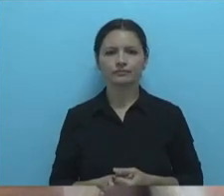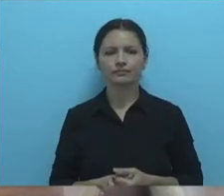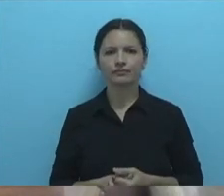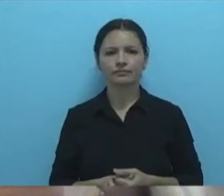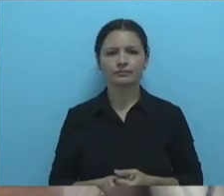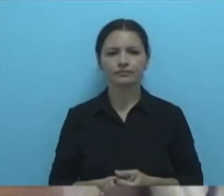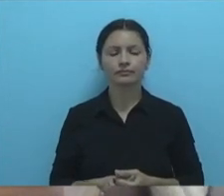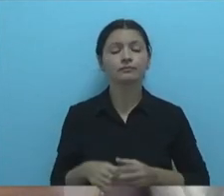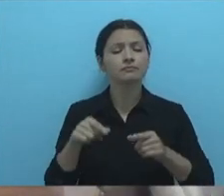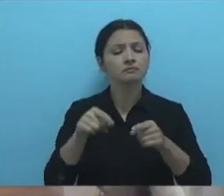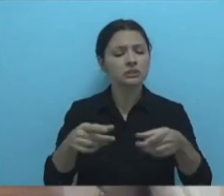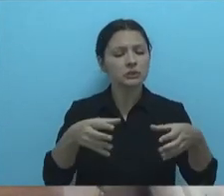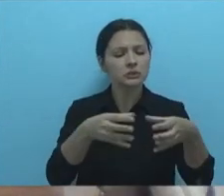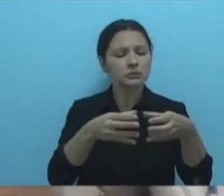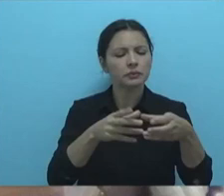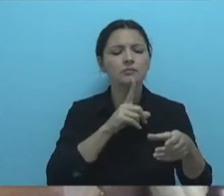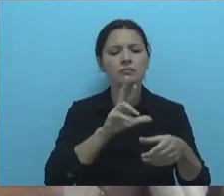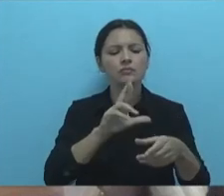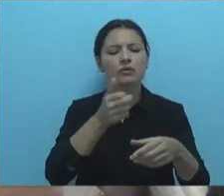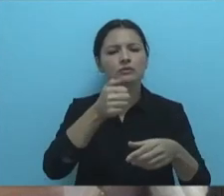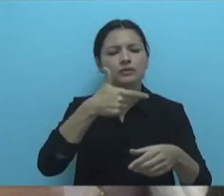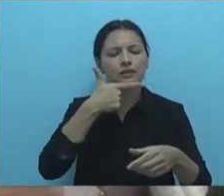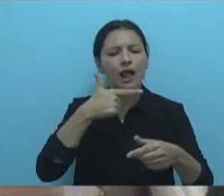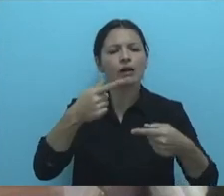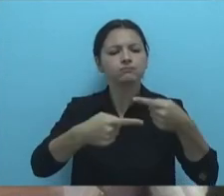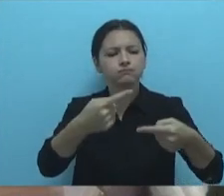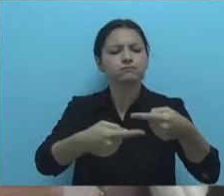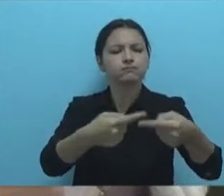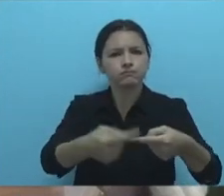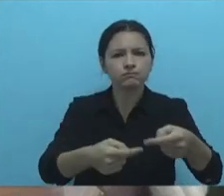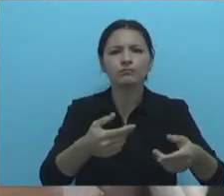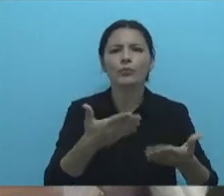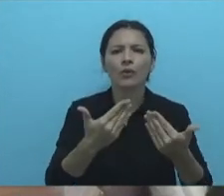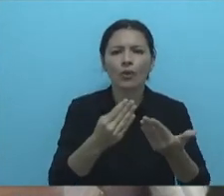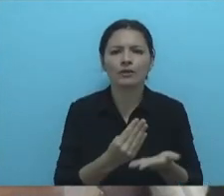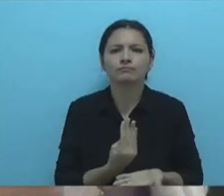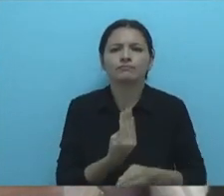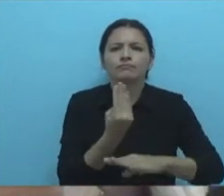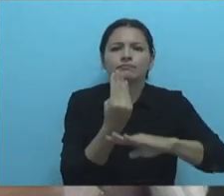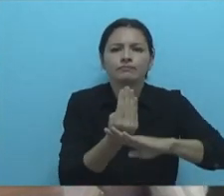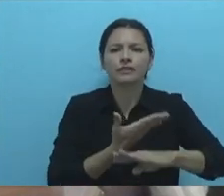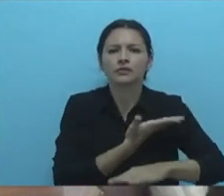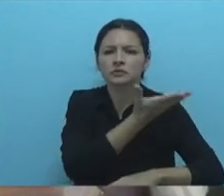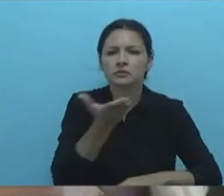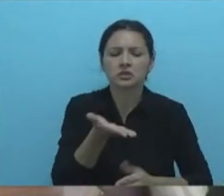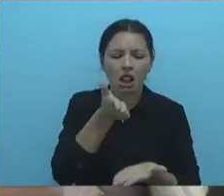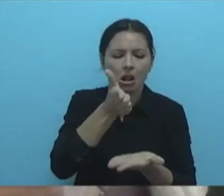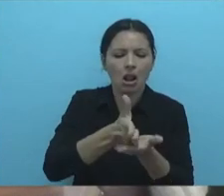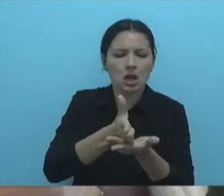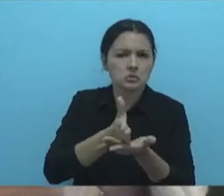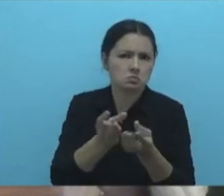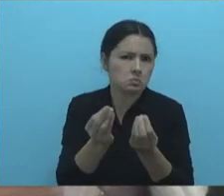para incorporarse con todos los derechos que le corresponden a la sociedad Yo quiero